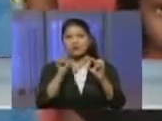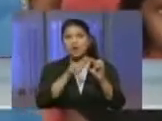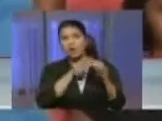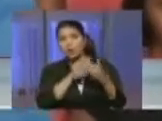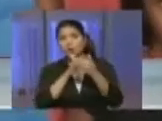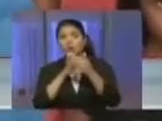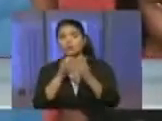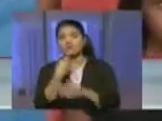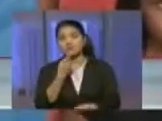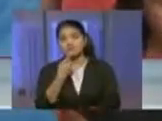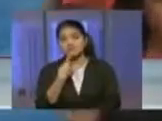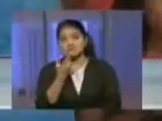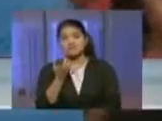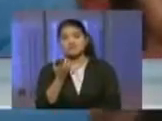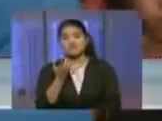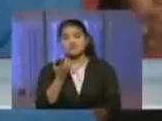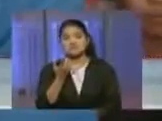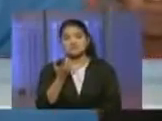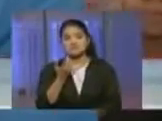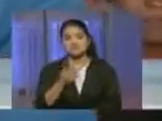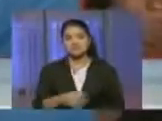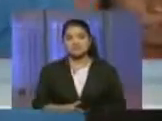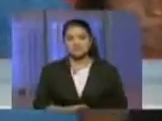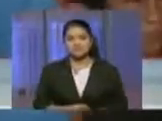dice que le deje en